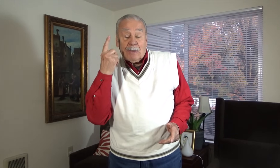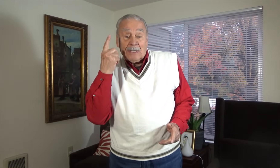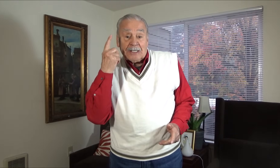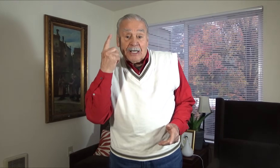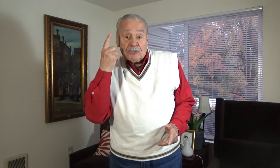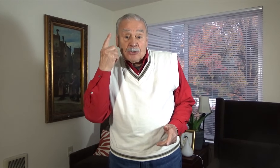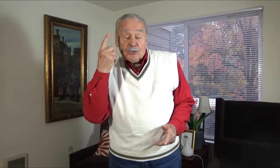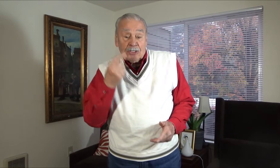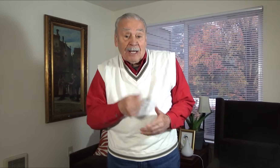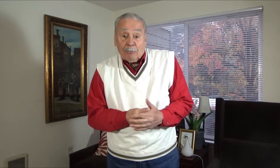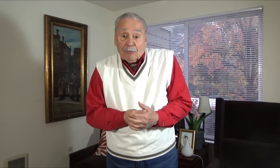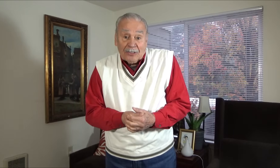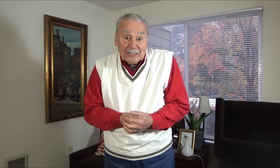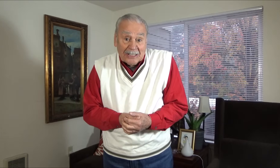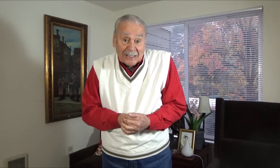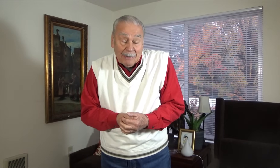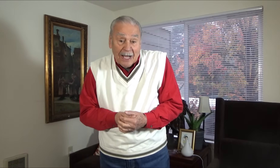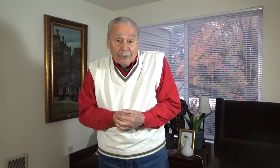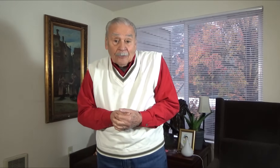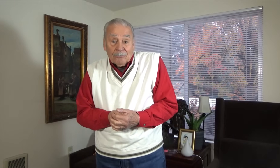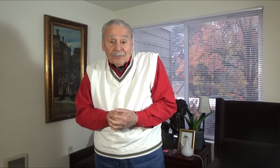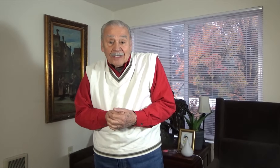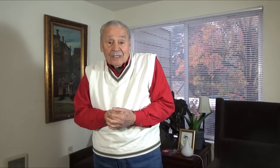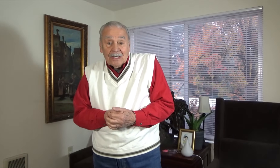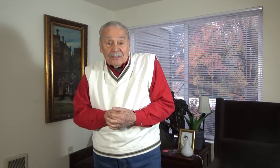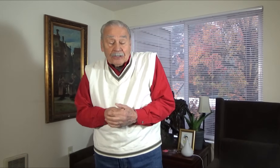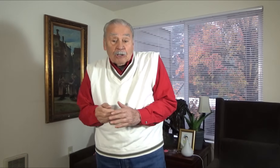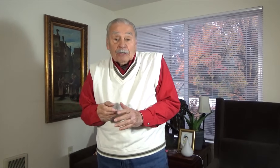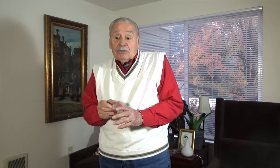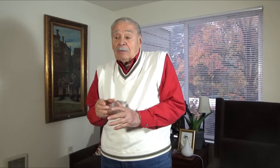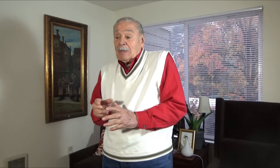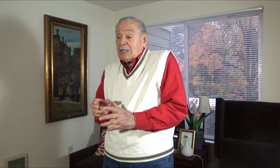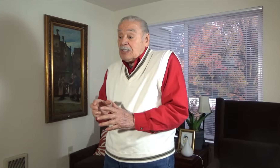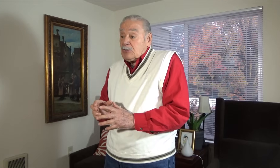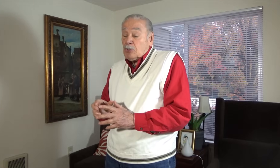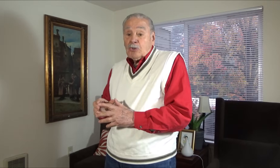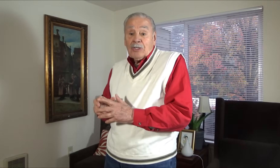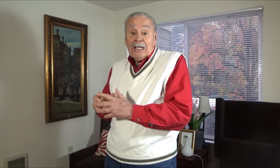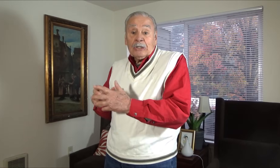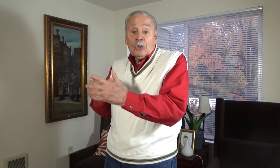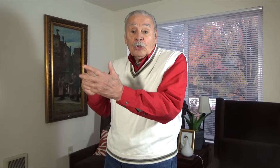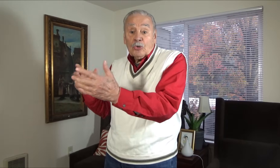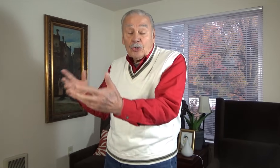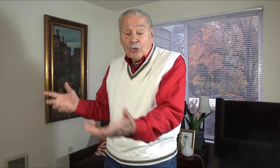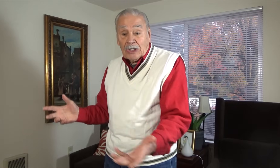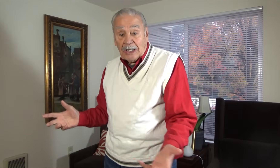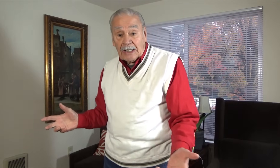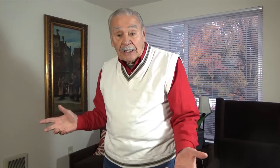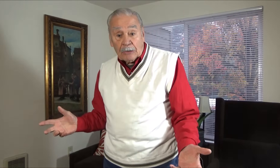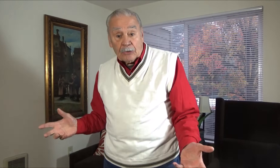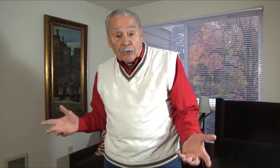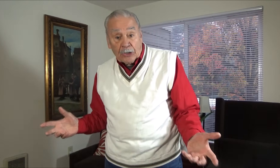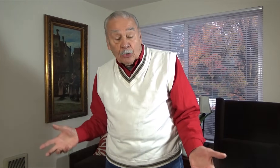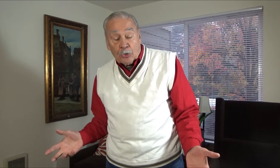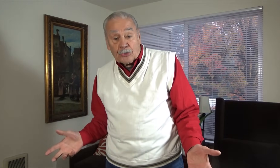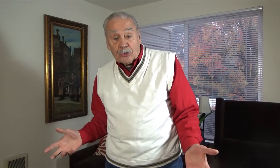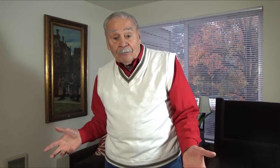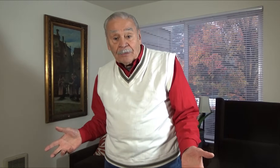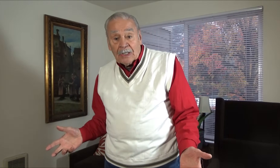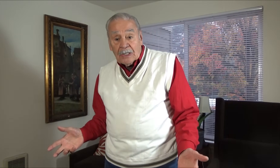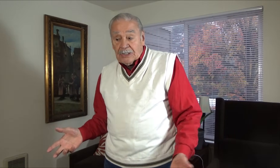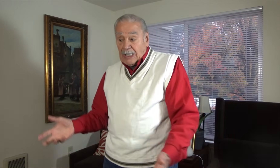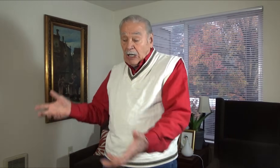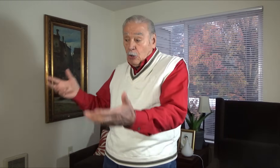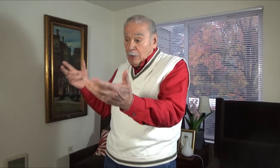no es una marginación social por falta de trabajo, sino es una marginación social en todos los órdenes de los